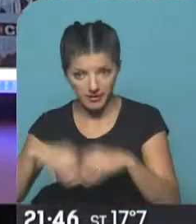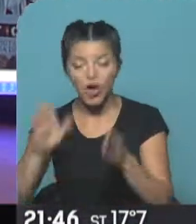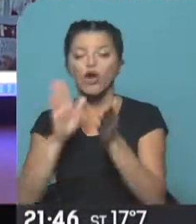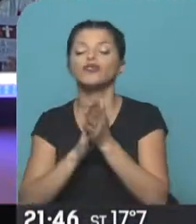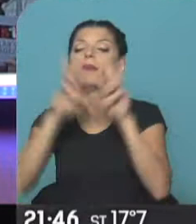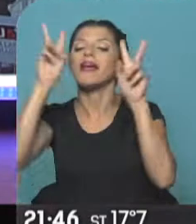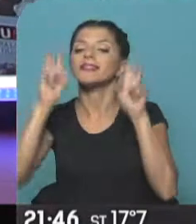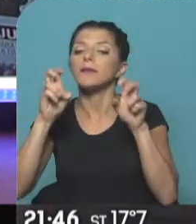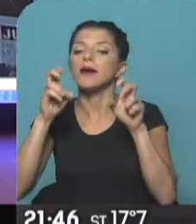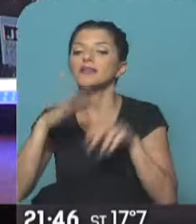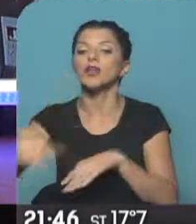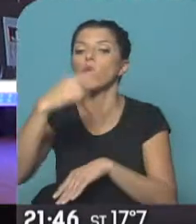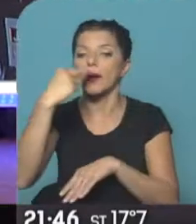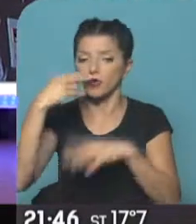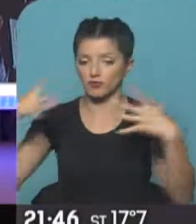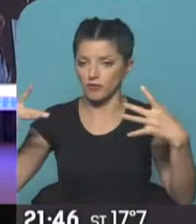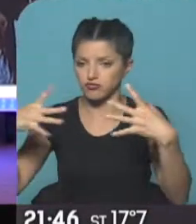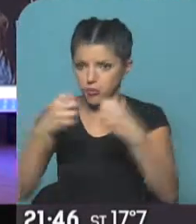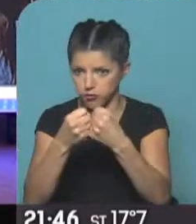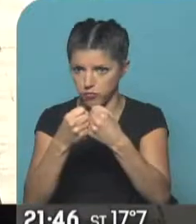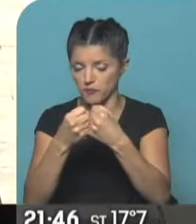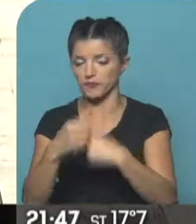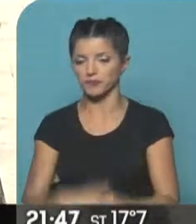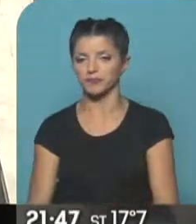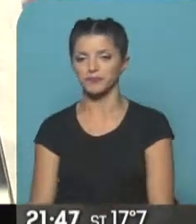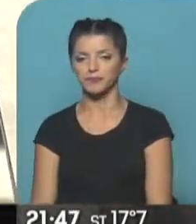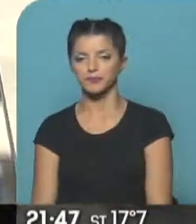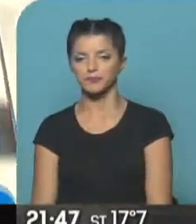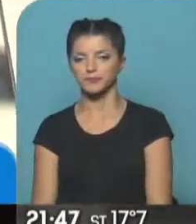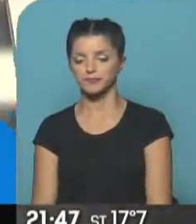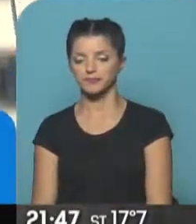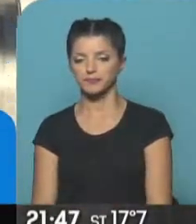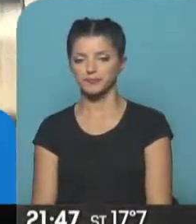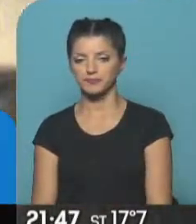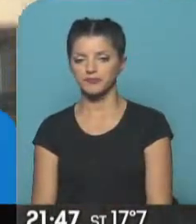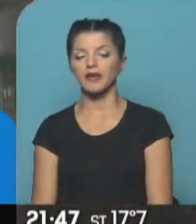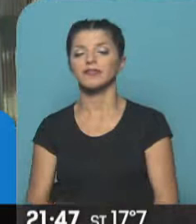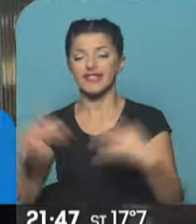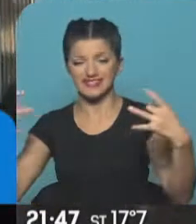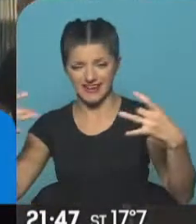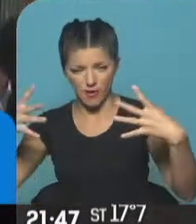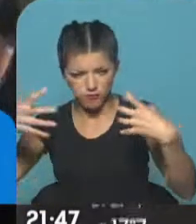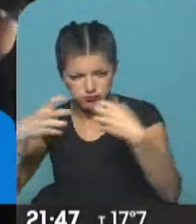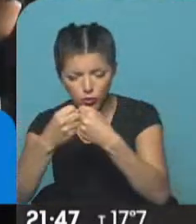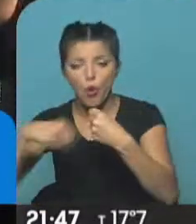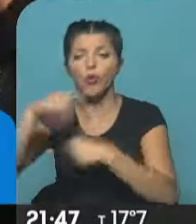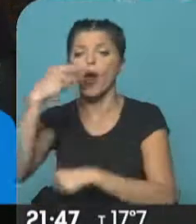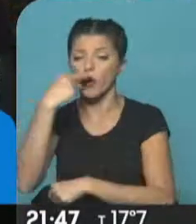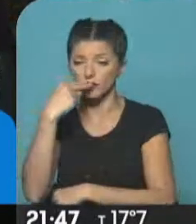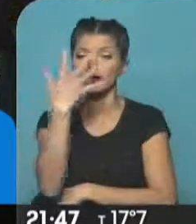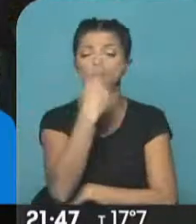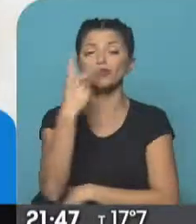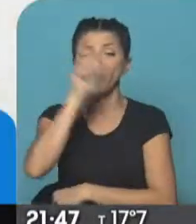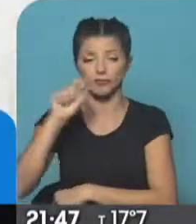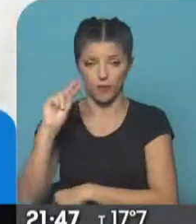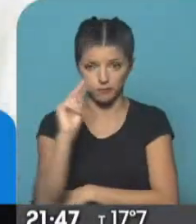oral federal número 4 que entienden esta causa en la tragedia de 11 murieron 52 personas el 22